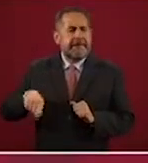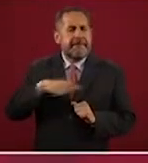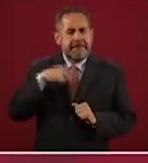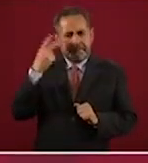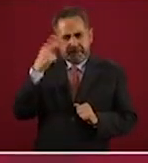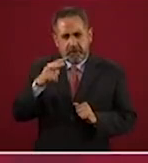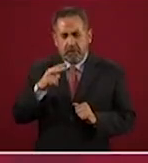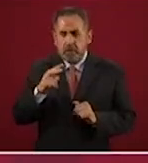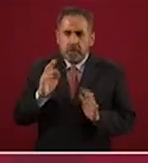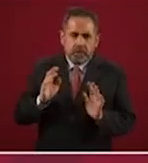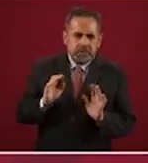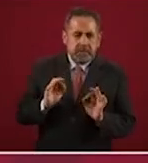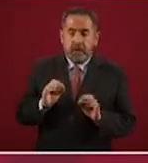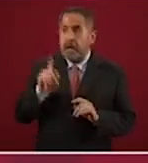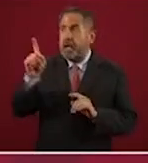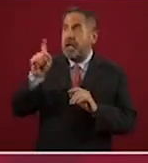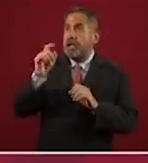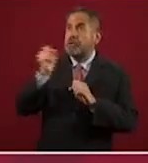se están